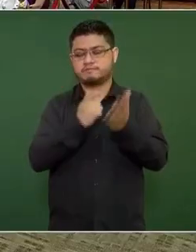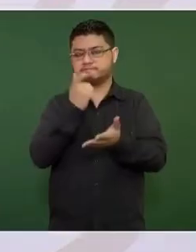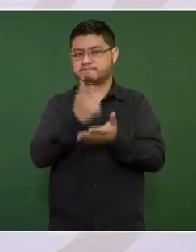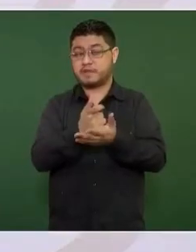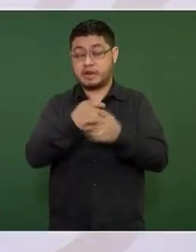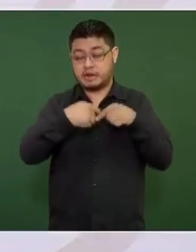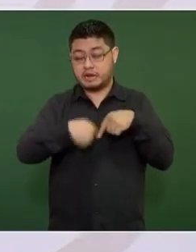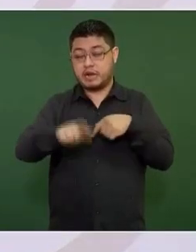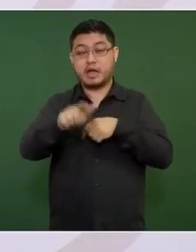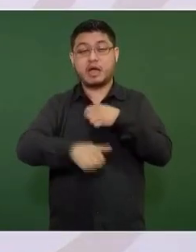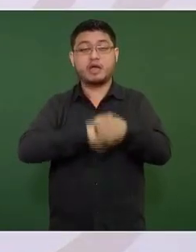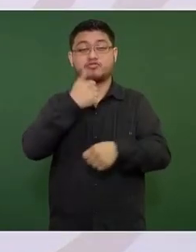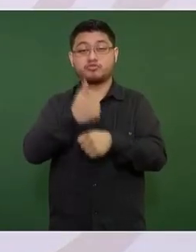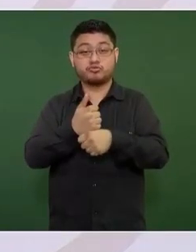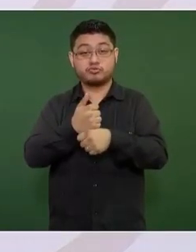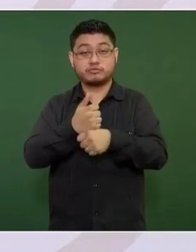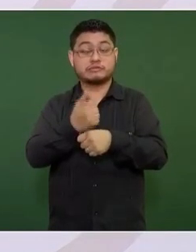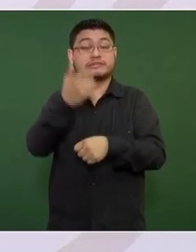10